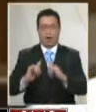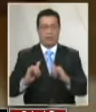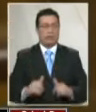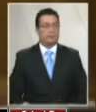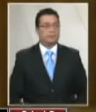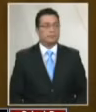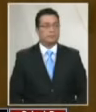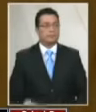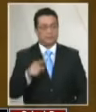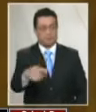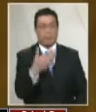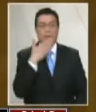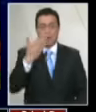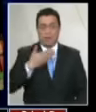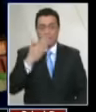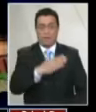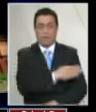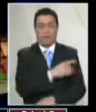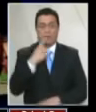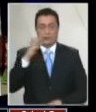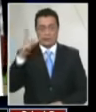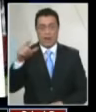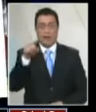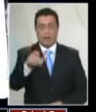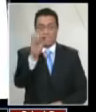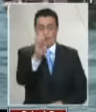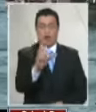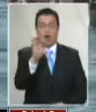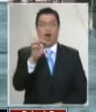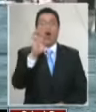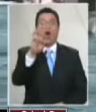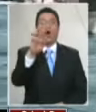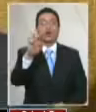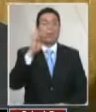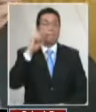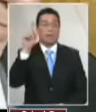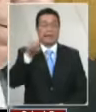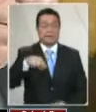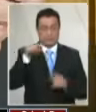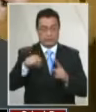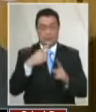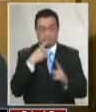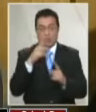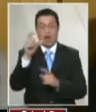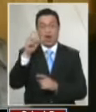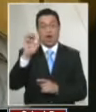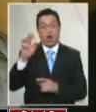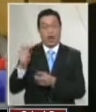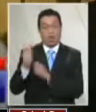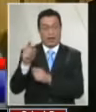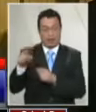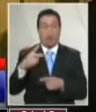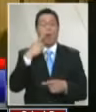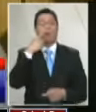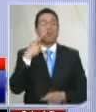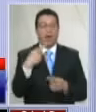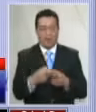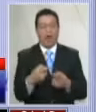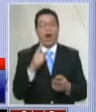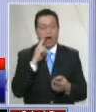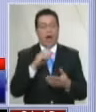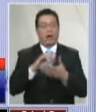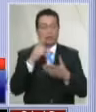las declaraciones ante la fiscalía de Jaime orpis son para los crell anes del caso corpesca la prueba del cohecho y los delitos